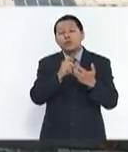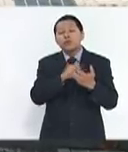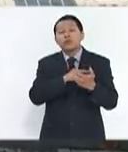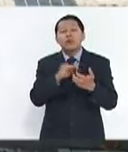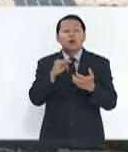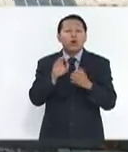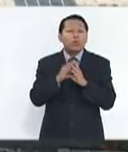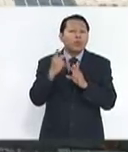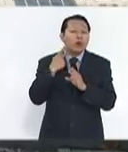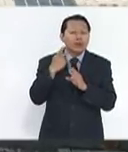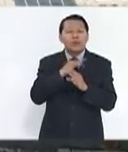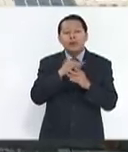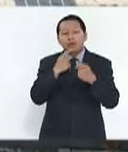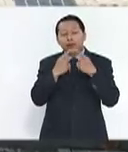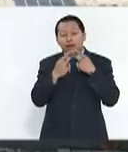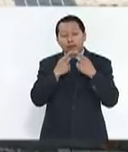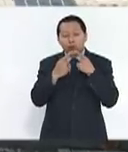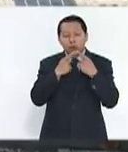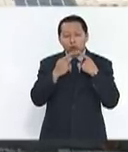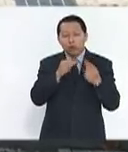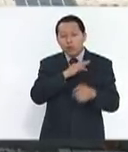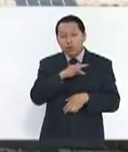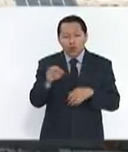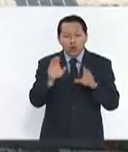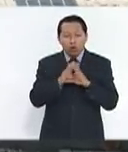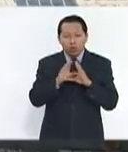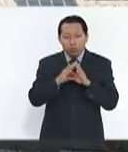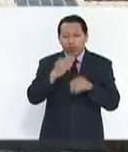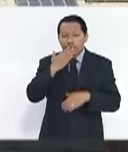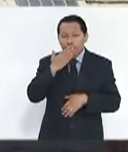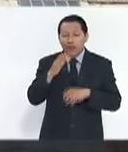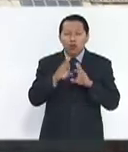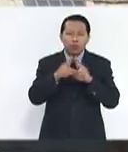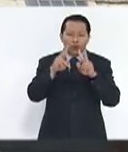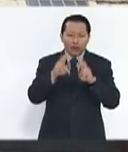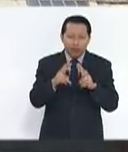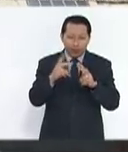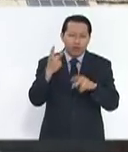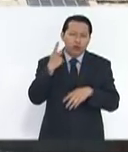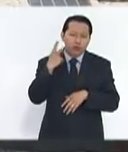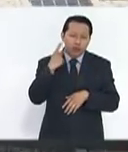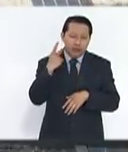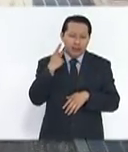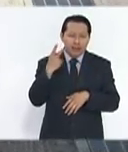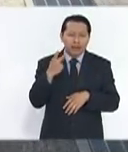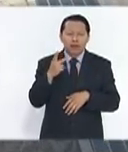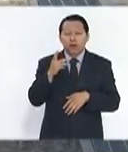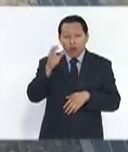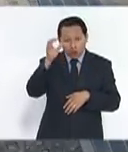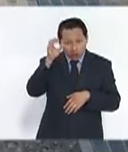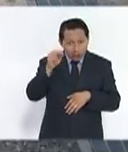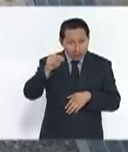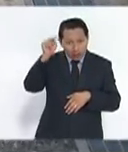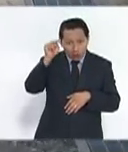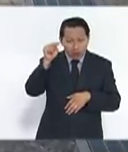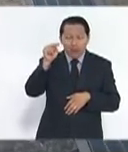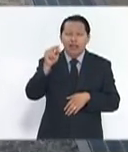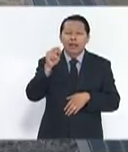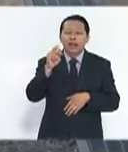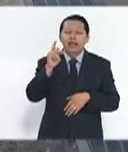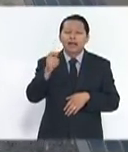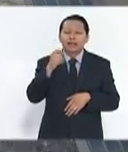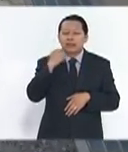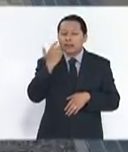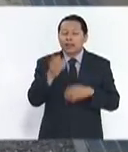permita el diálogo y efectivamente le sea redituable en términos políticos. Corea del Norte lo que busca es, en